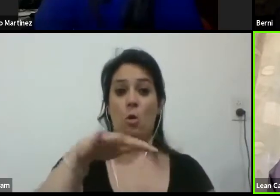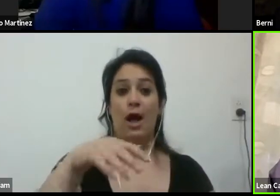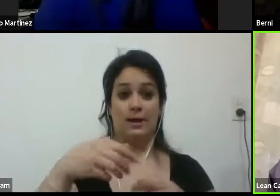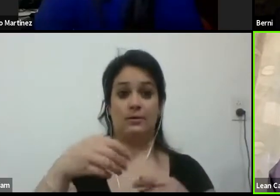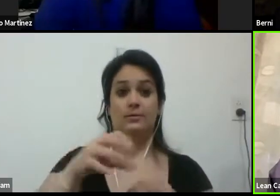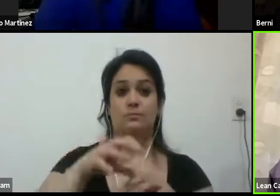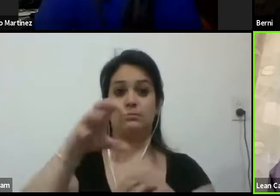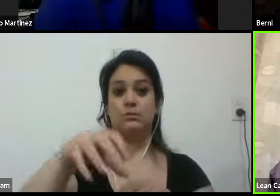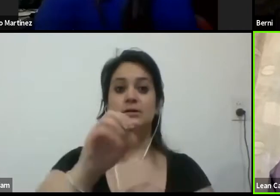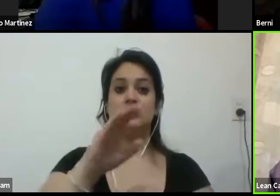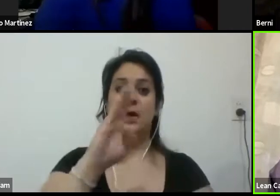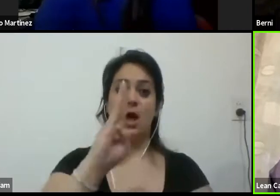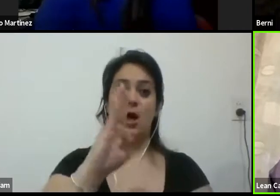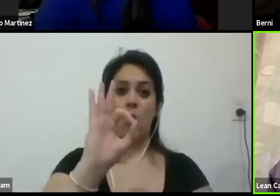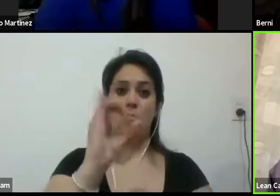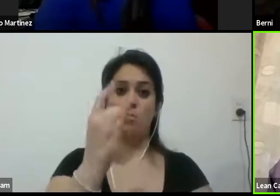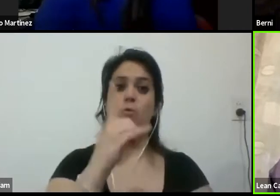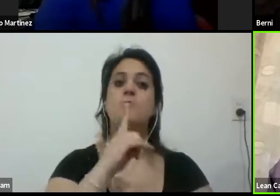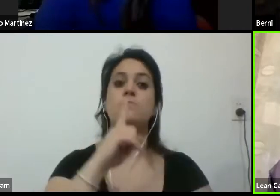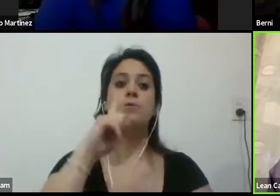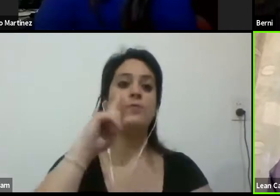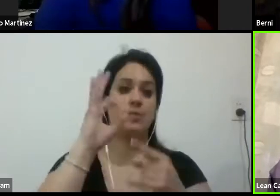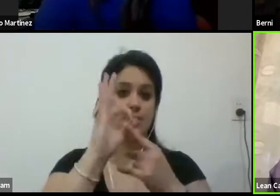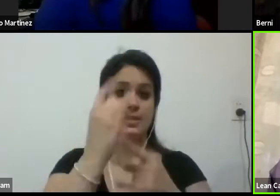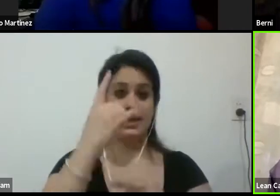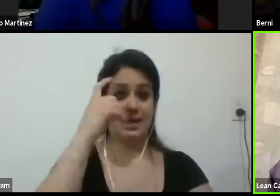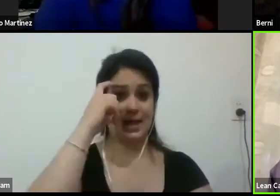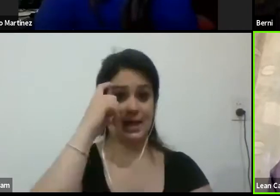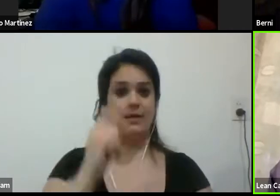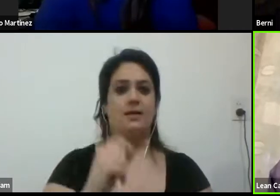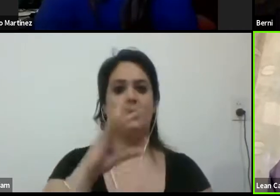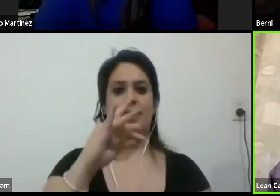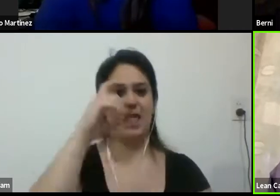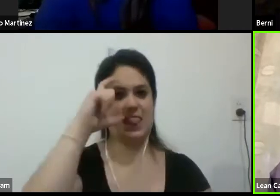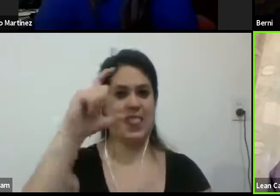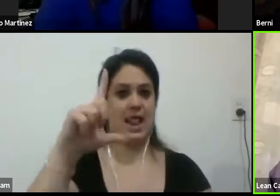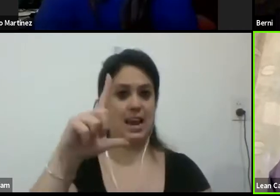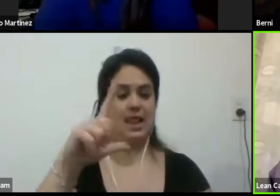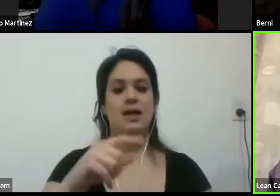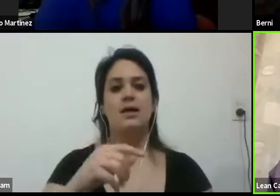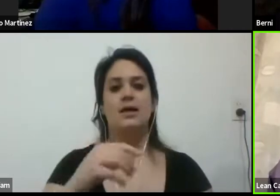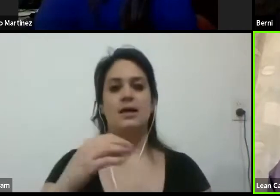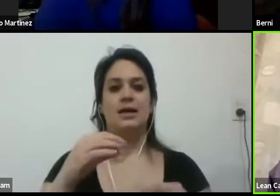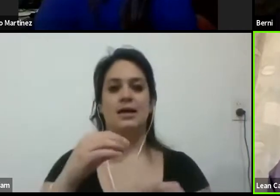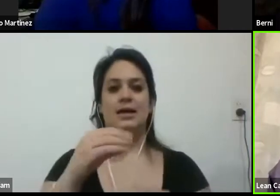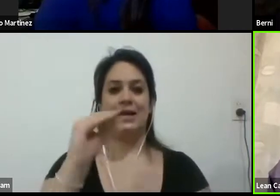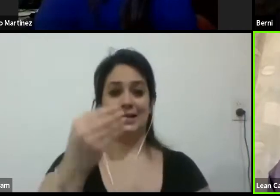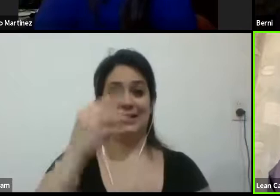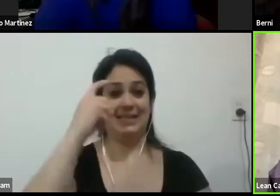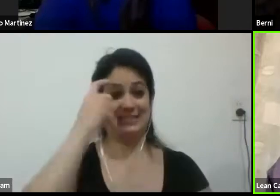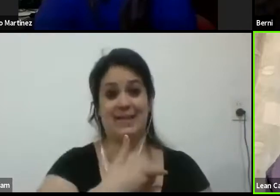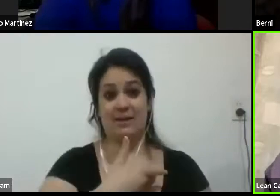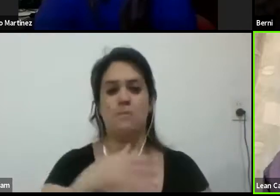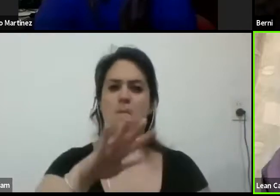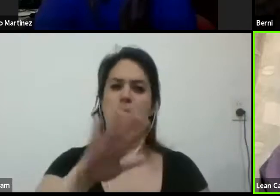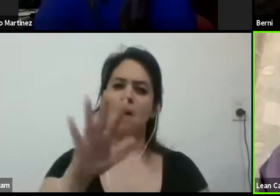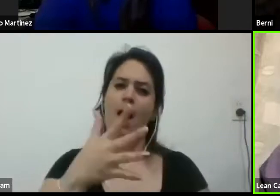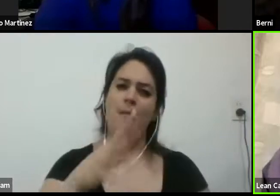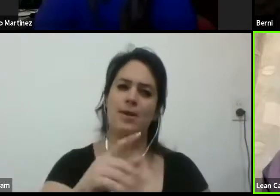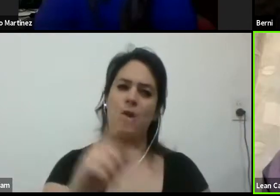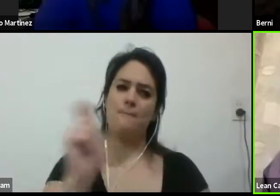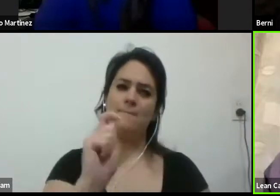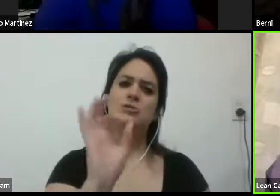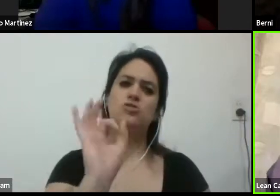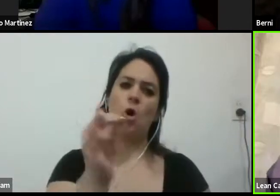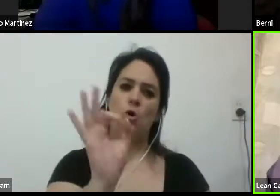que nos vende el establecimiento que los venden los empieza a vender desde octubre en adelante porque son muchos los alumnos que